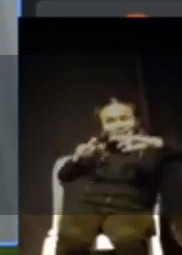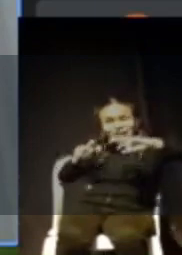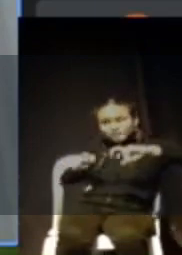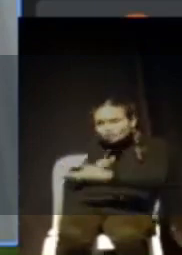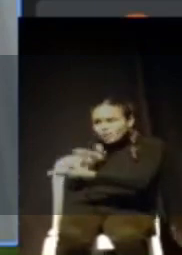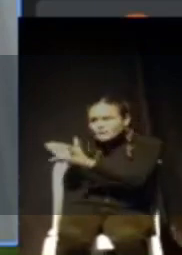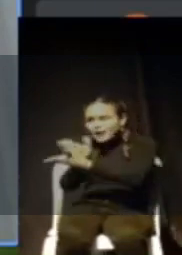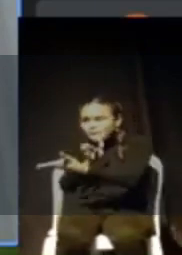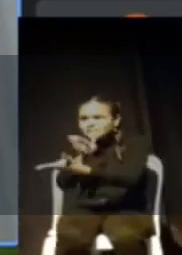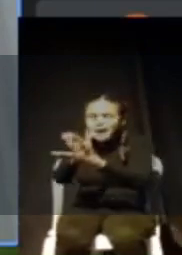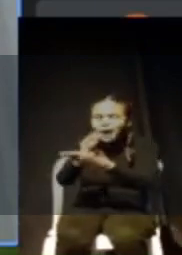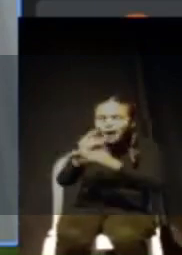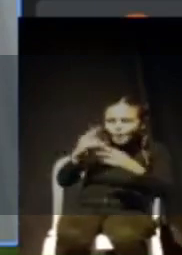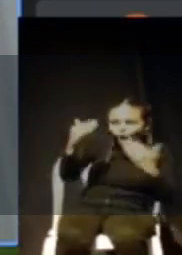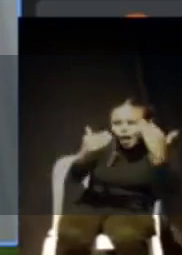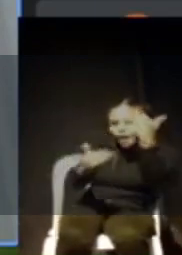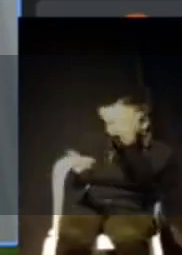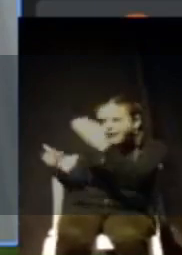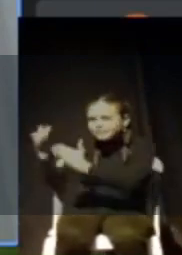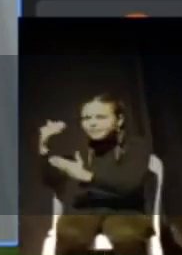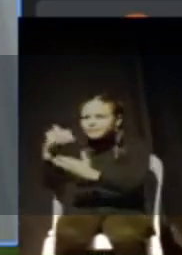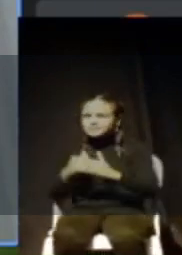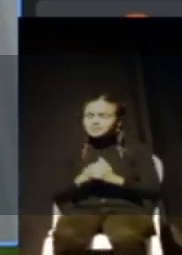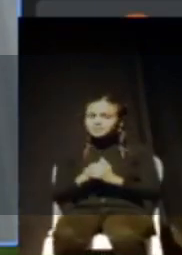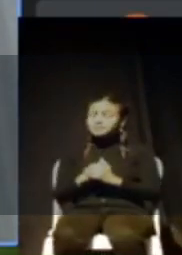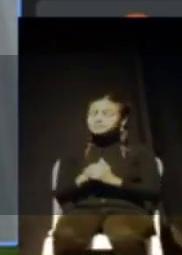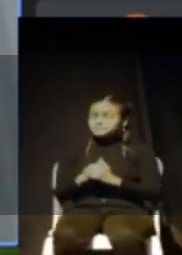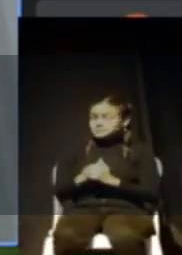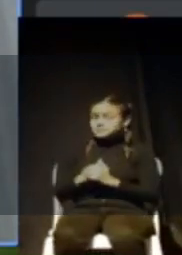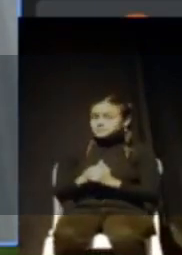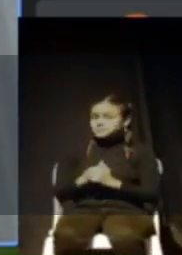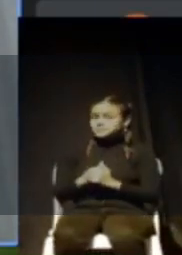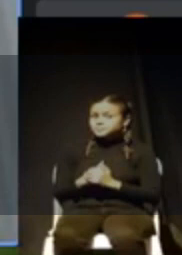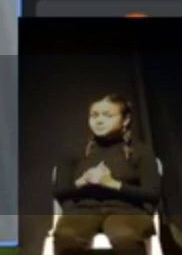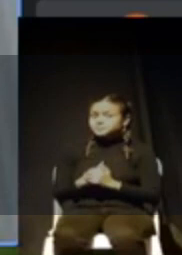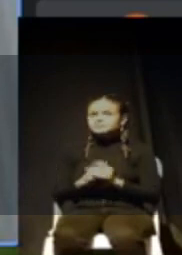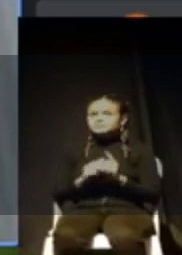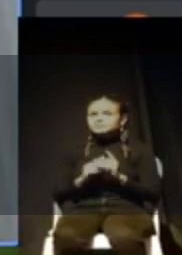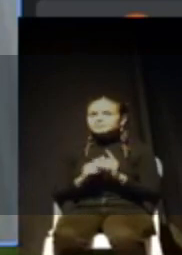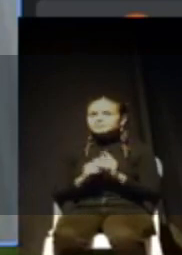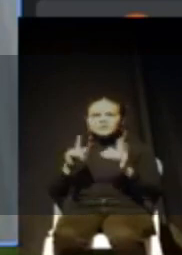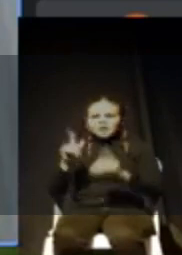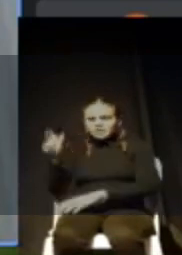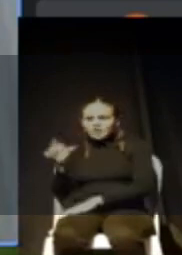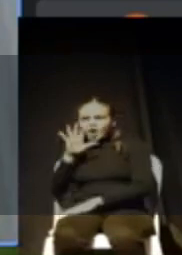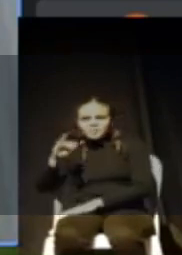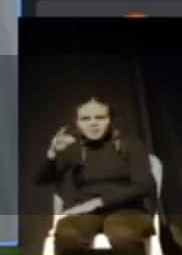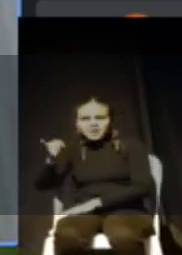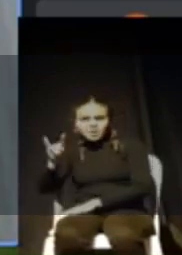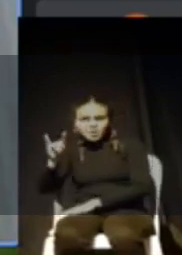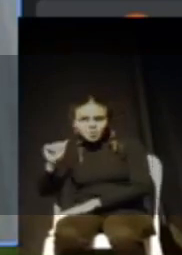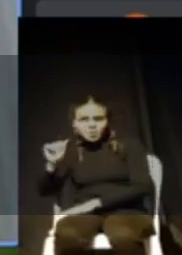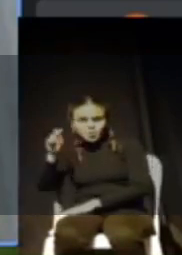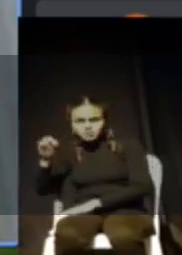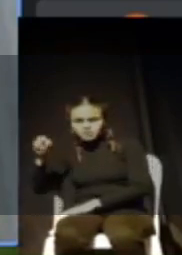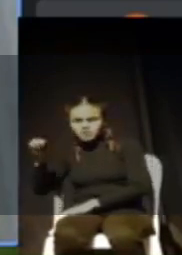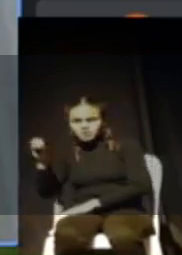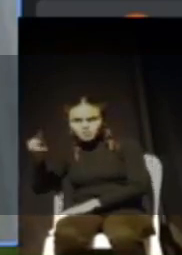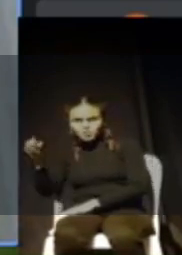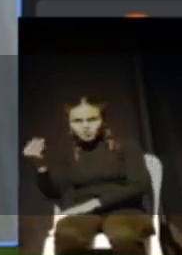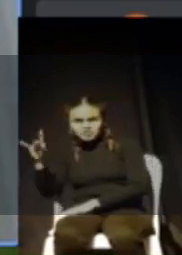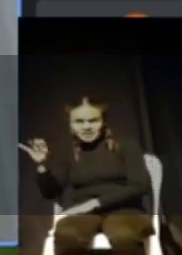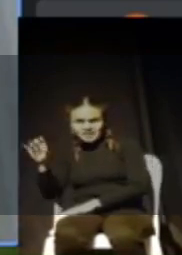disputa de sentidos. Por ejemplo, para Juan de Dios Mosquera, director del Movimiento Nacional